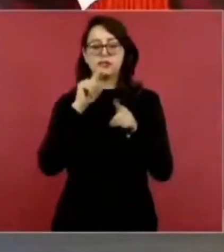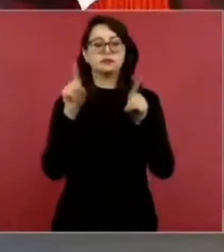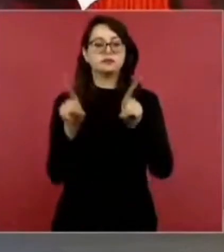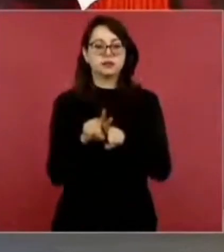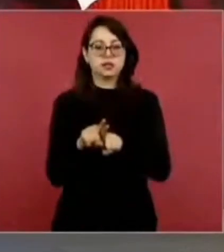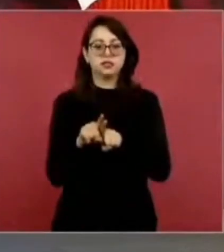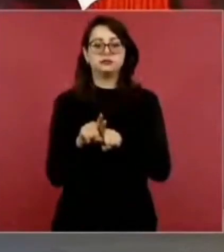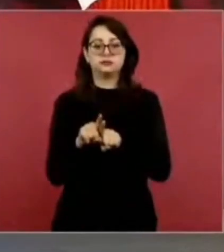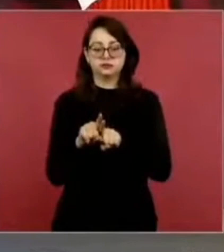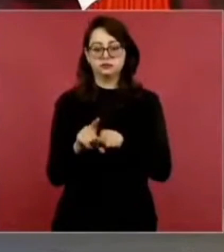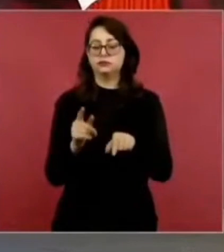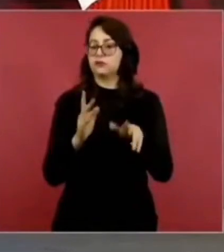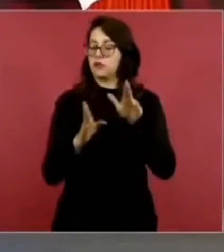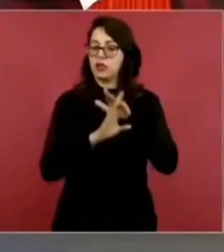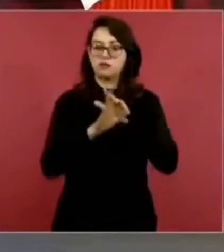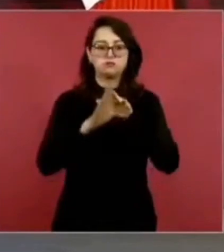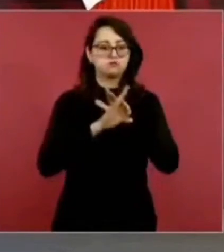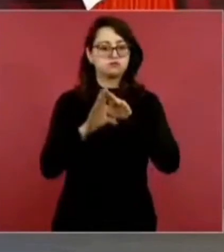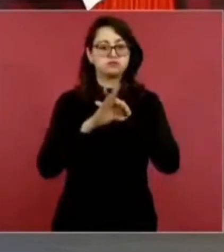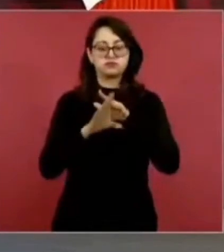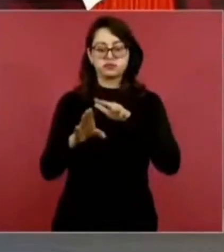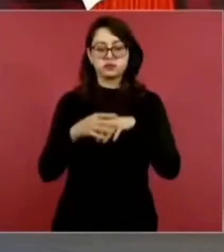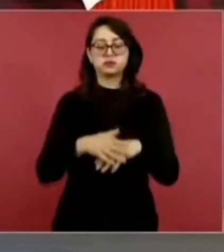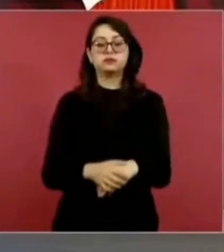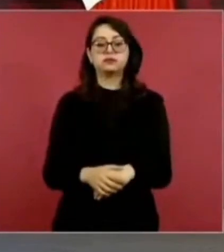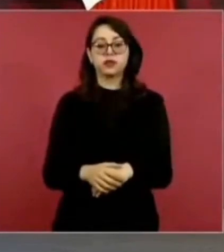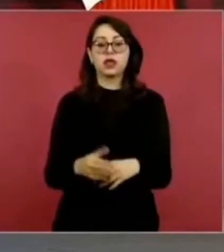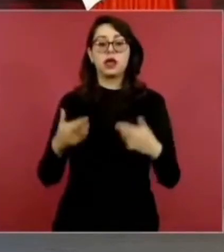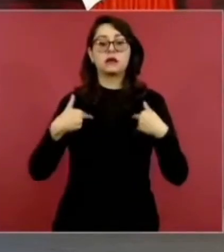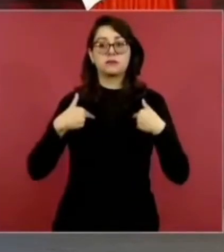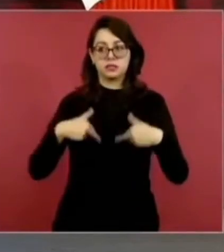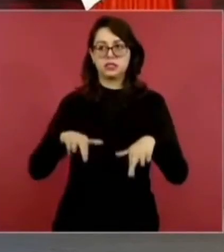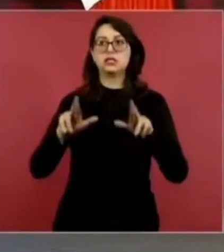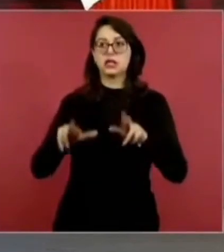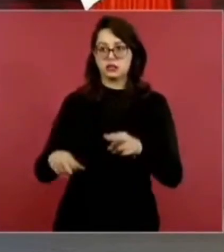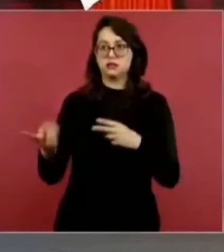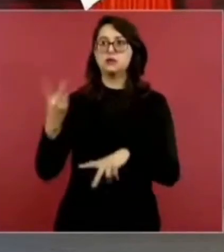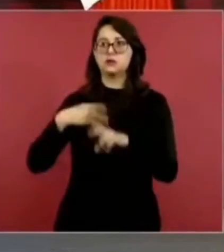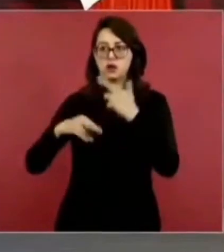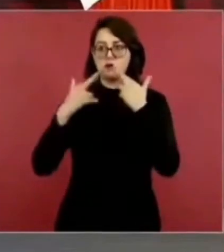Aquí está Colombia, estuvo también el presidente Petro.